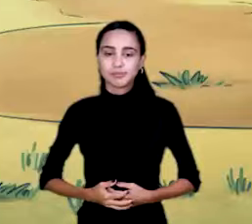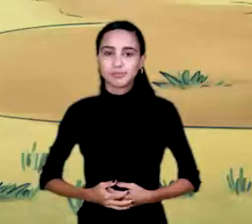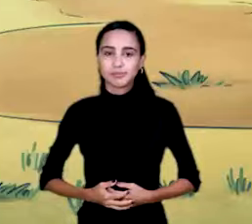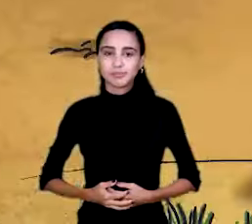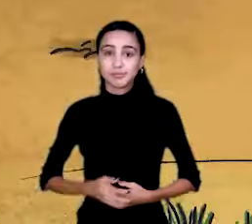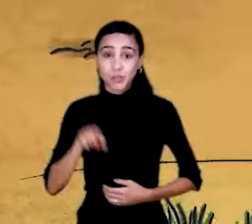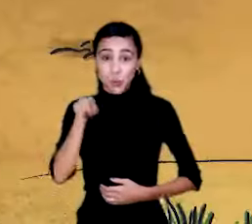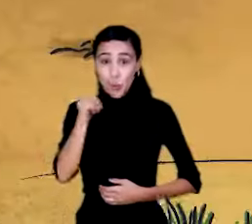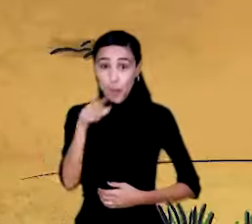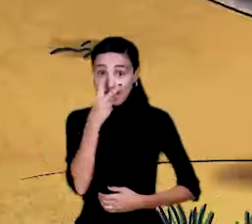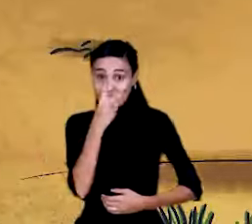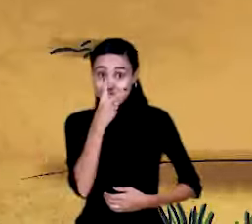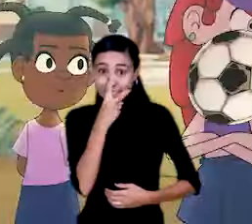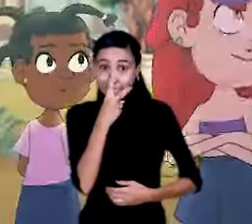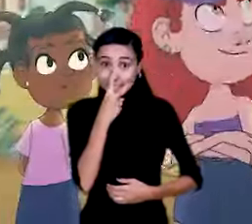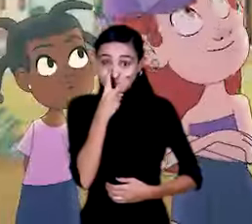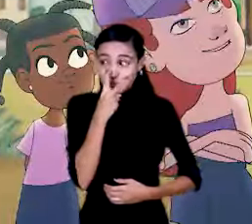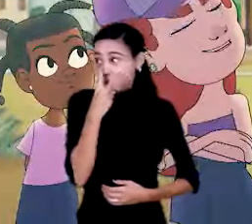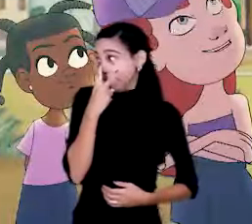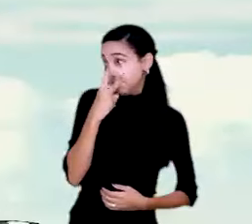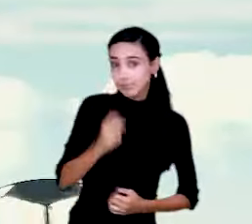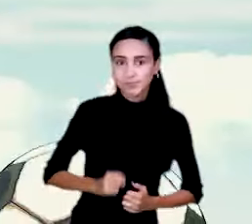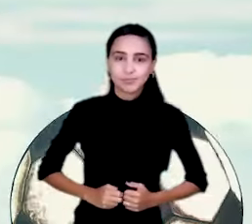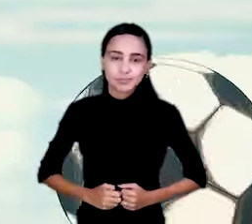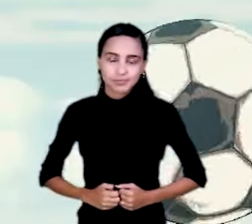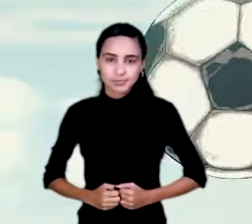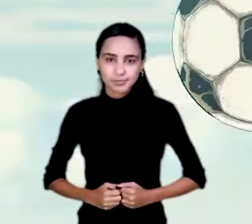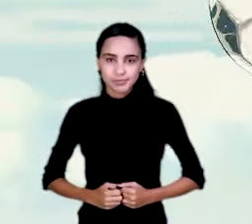Todo tuyo, Daniel.